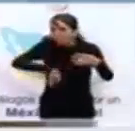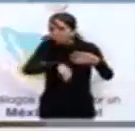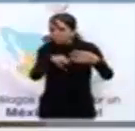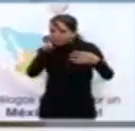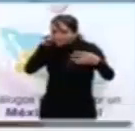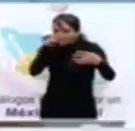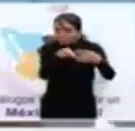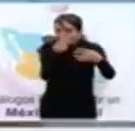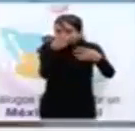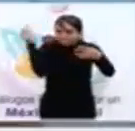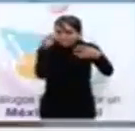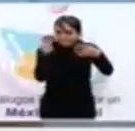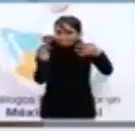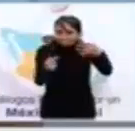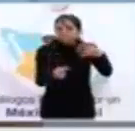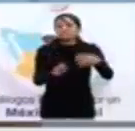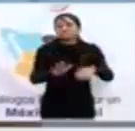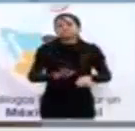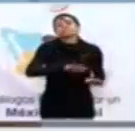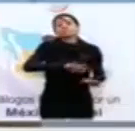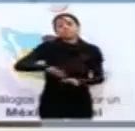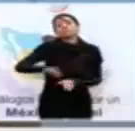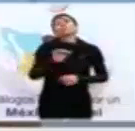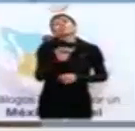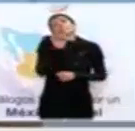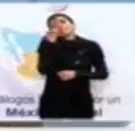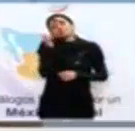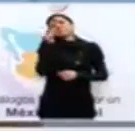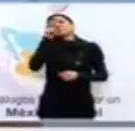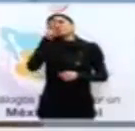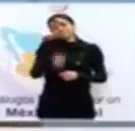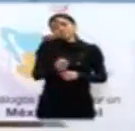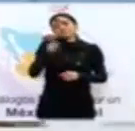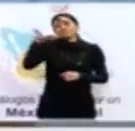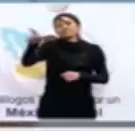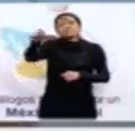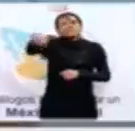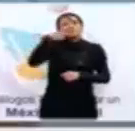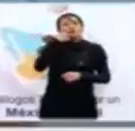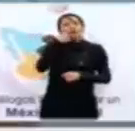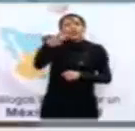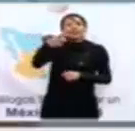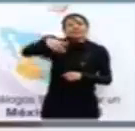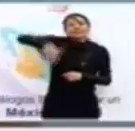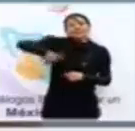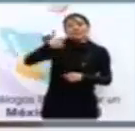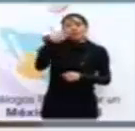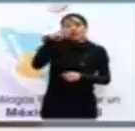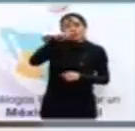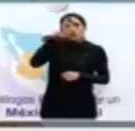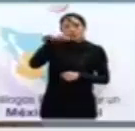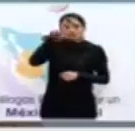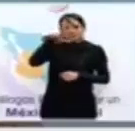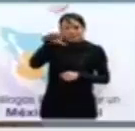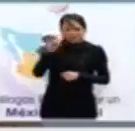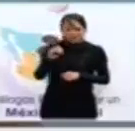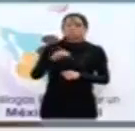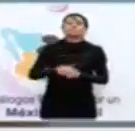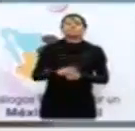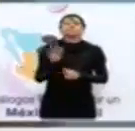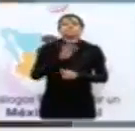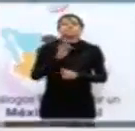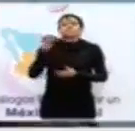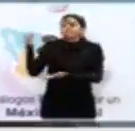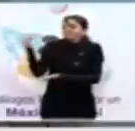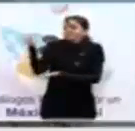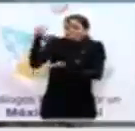tendríamos que aprovechar es precisamente lo que acaba de señalar Gonzalo. Es decir, si uno pidiera el ideal, diría presupuesto base